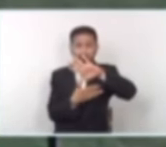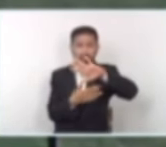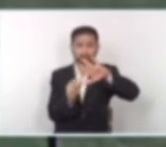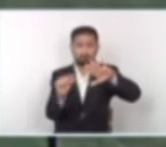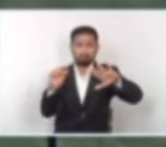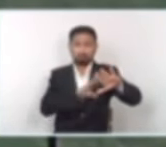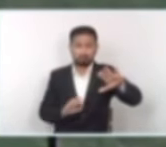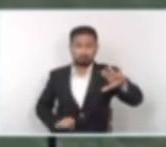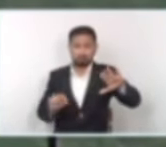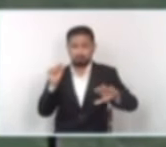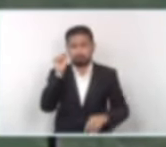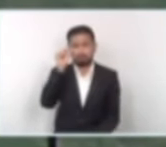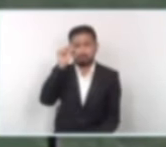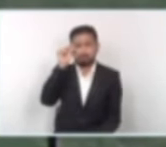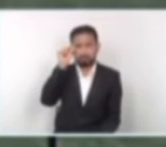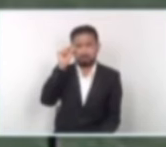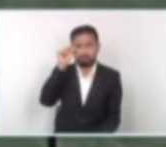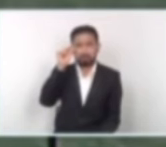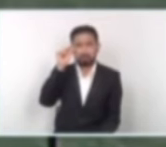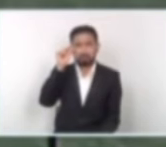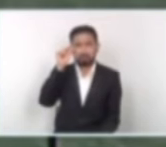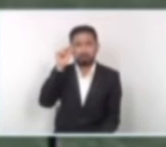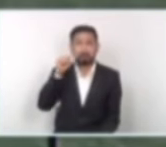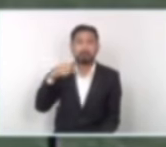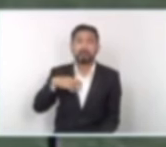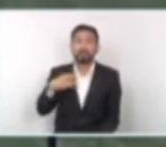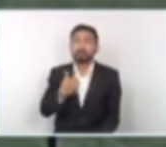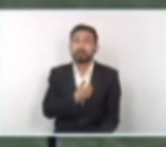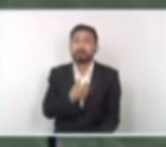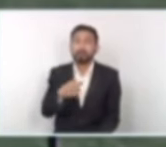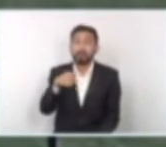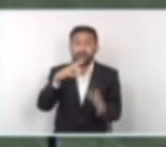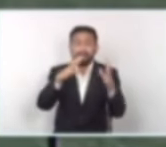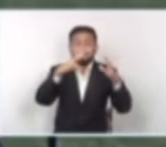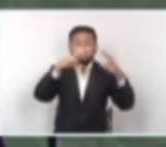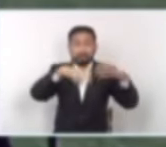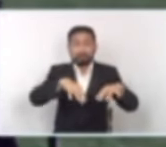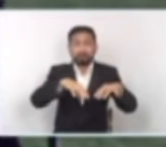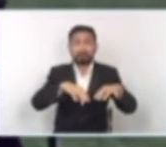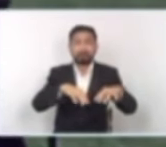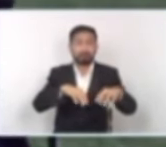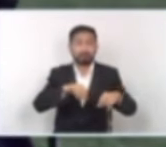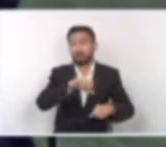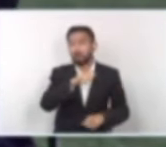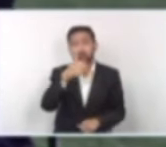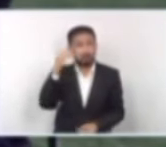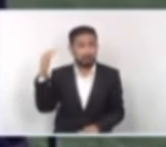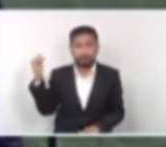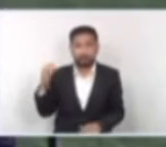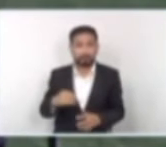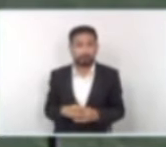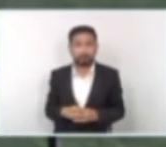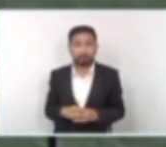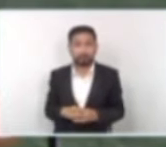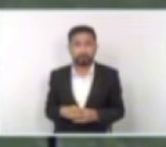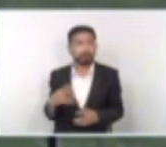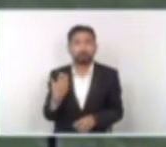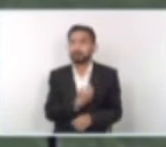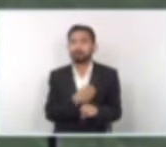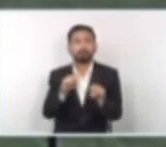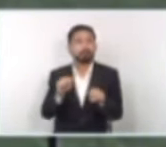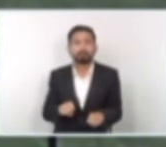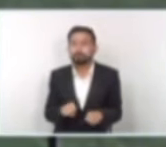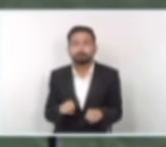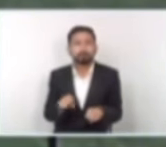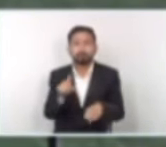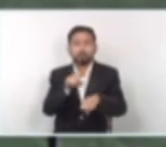americano. Esto es mucho más grande que nosotros y, de hecho, es más grande que cualquier nación. No podemos prevenir